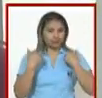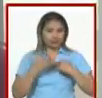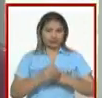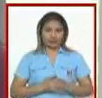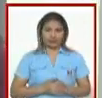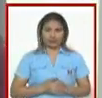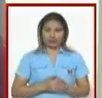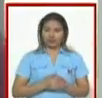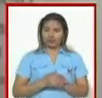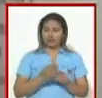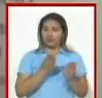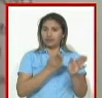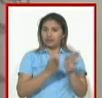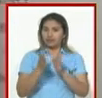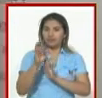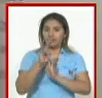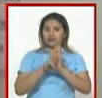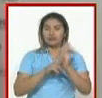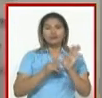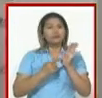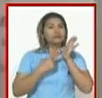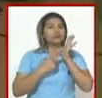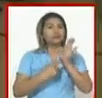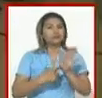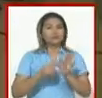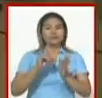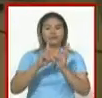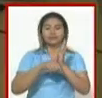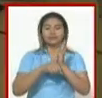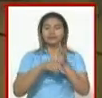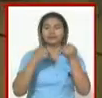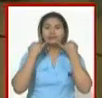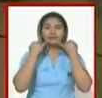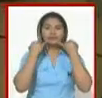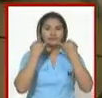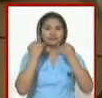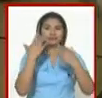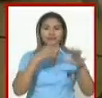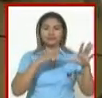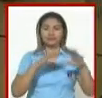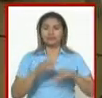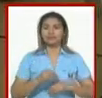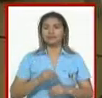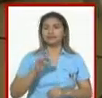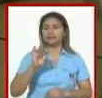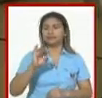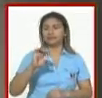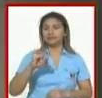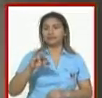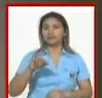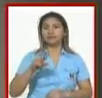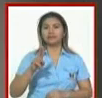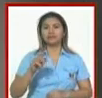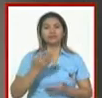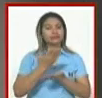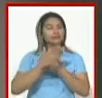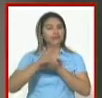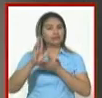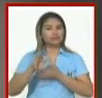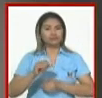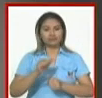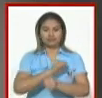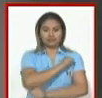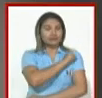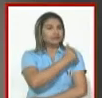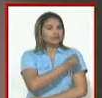conforme a norma este hecho sale a la luz luego de las manifestaciones que ha realizado la fejuve exigiendo la destitución